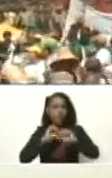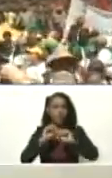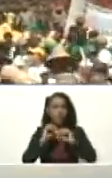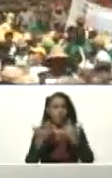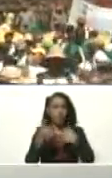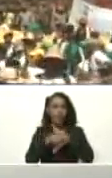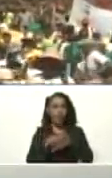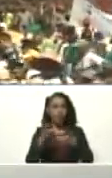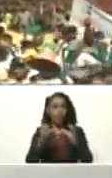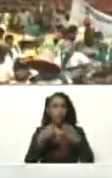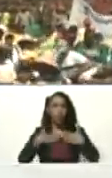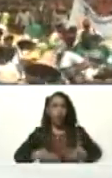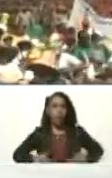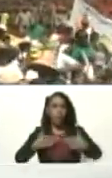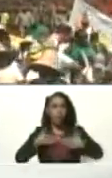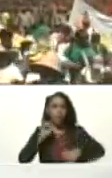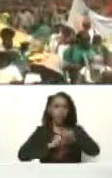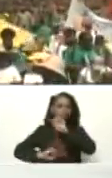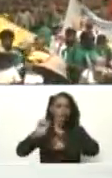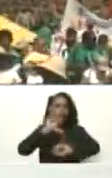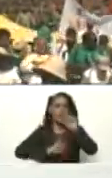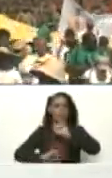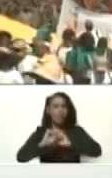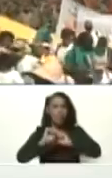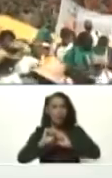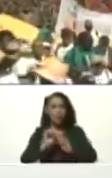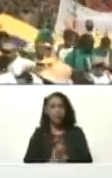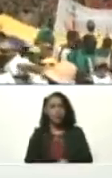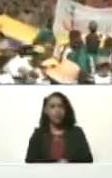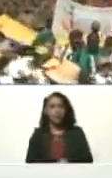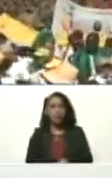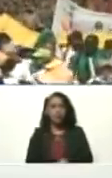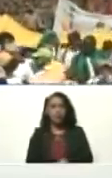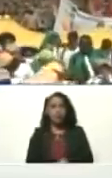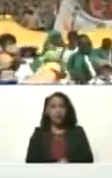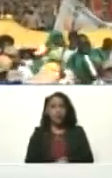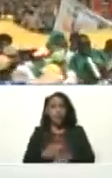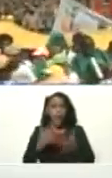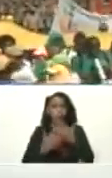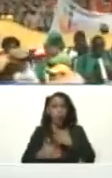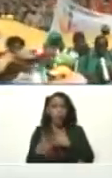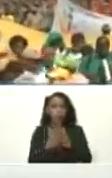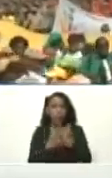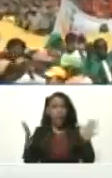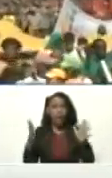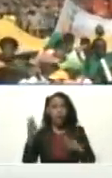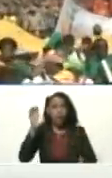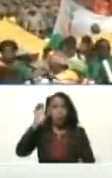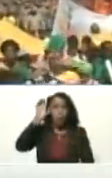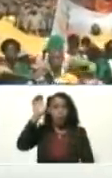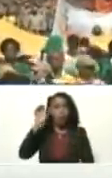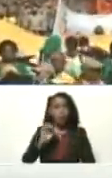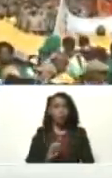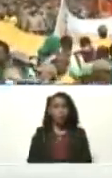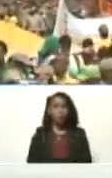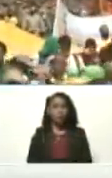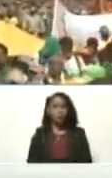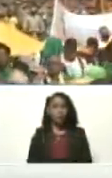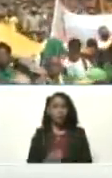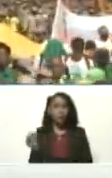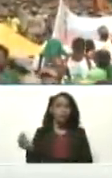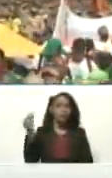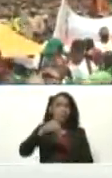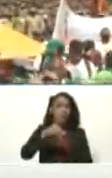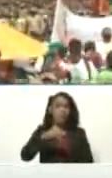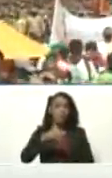cuerpos combatientes, los cuerpos combatientes a lo largo y ancho de la patria, además